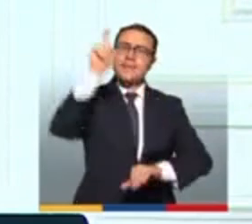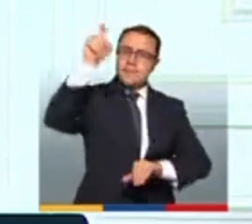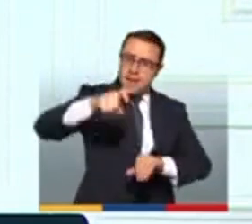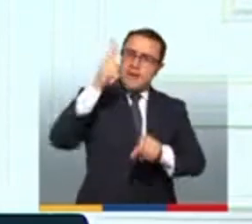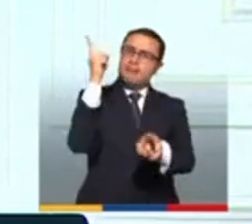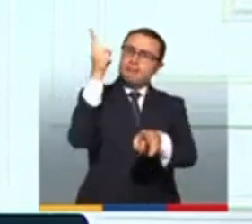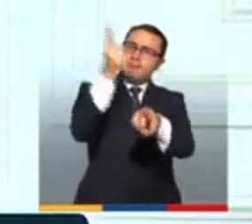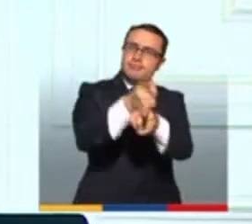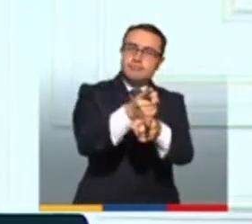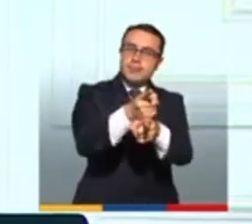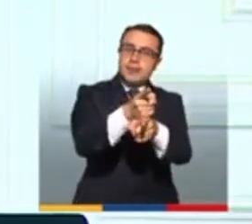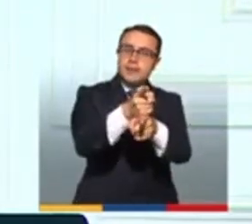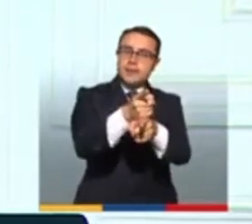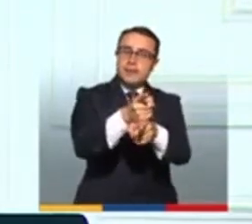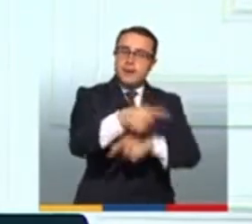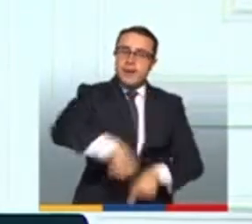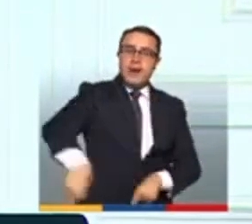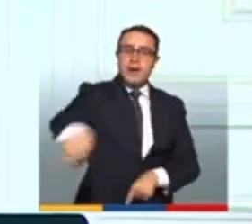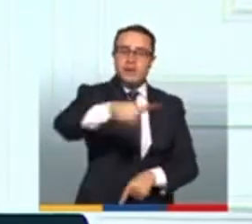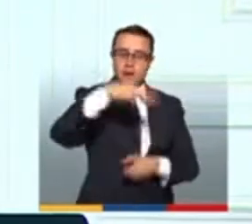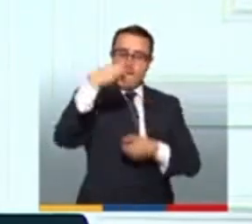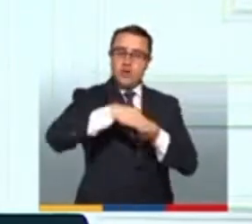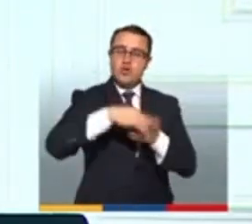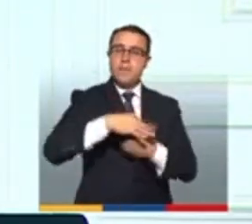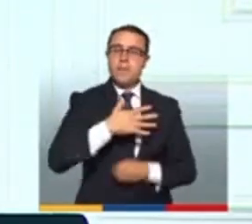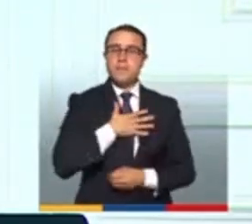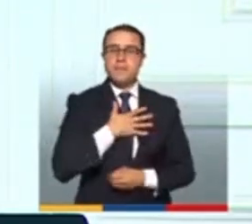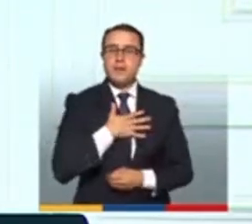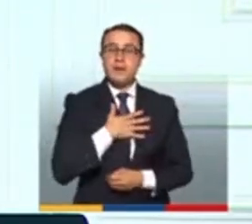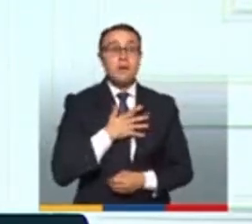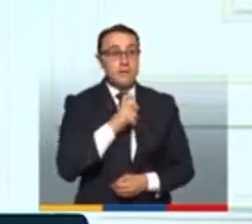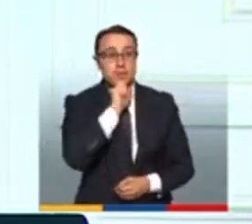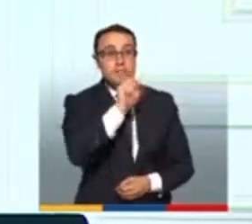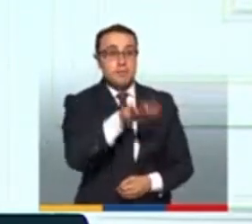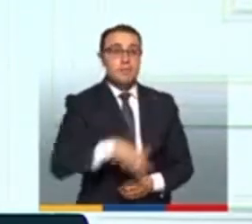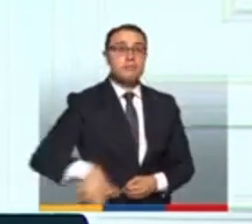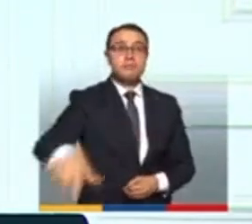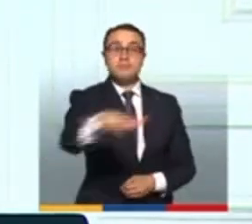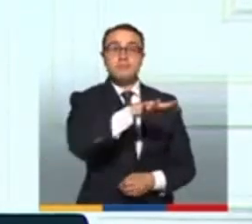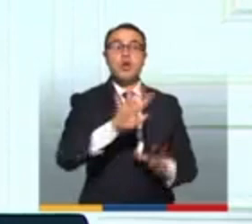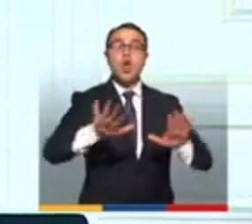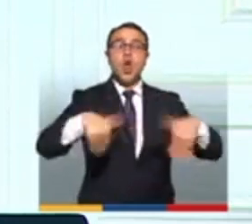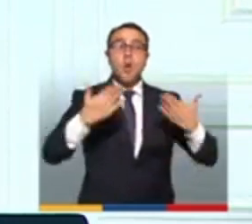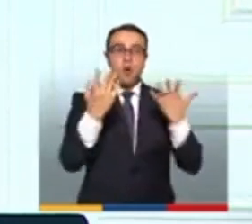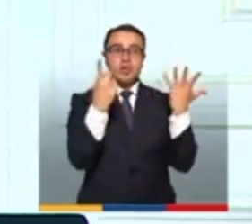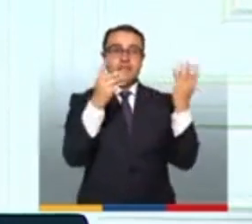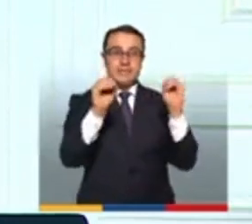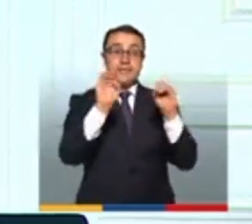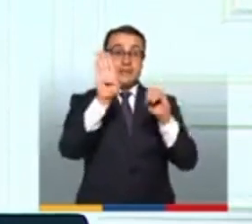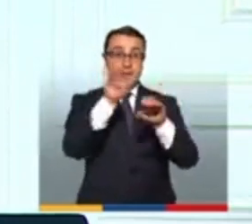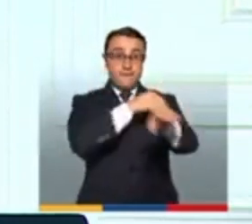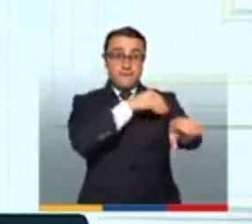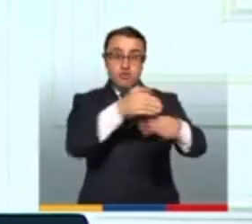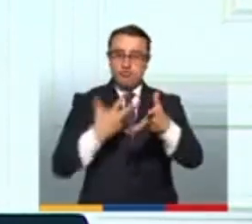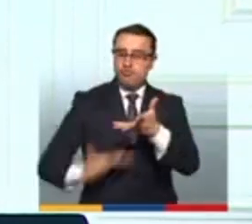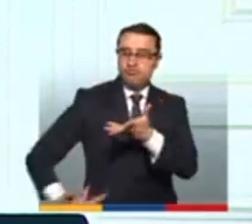Entonces yo le preguntaría a la sociedad colombiana, ¿cómo se consiguen los 60 billones? ¿Nos los van a